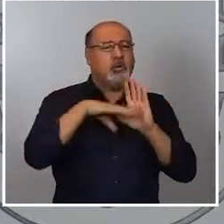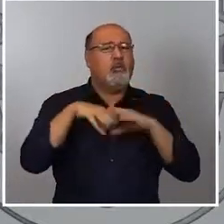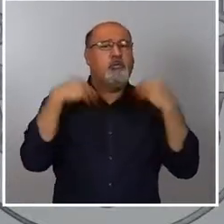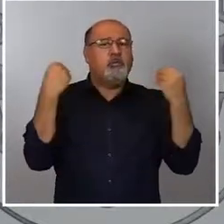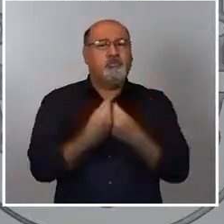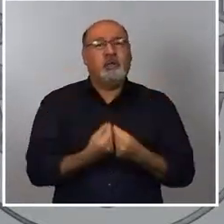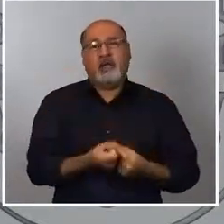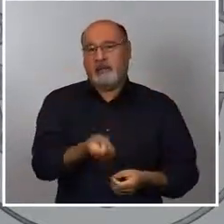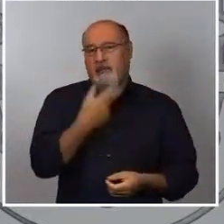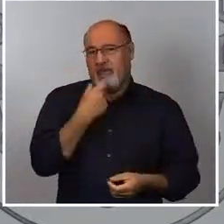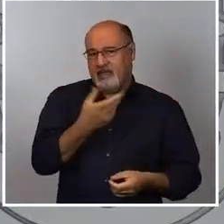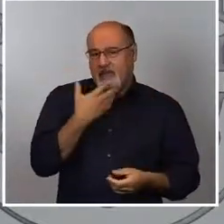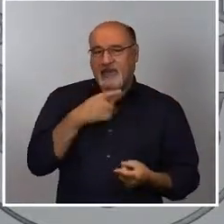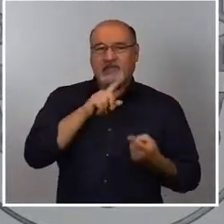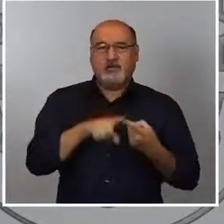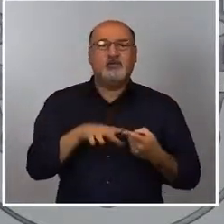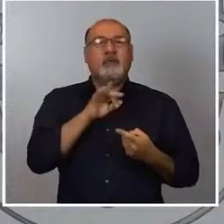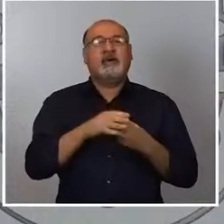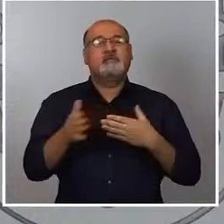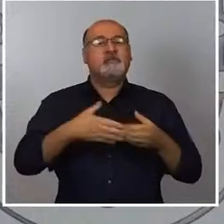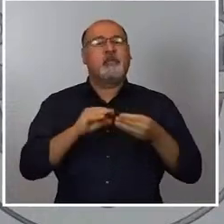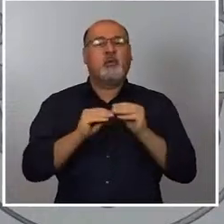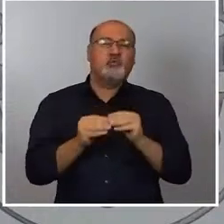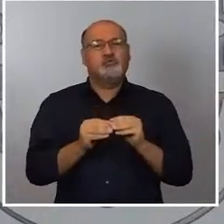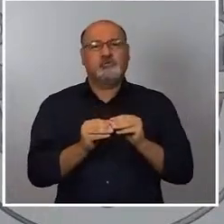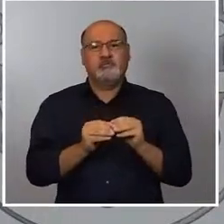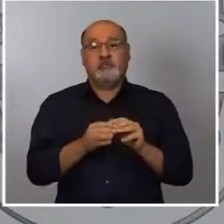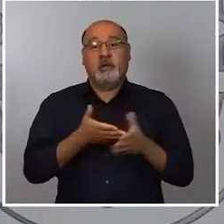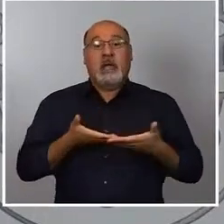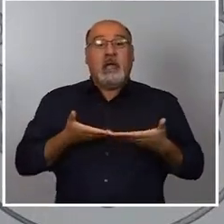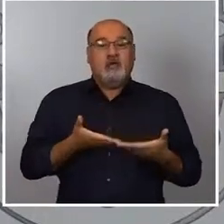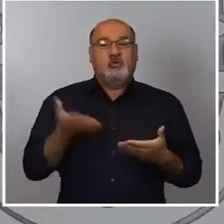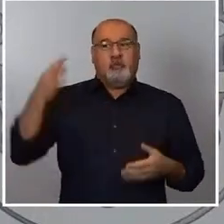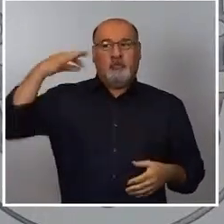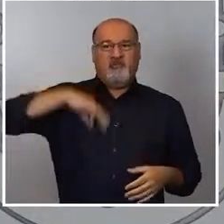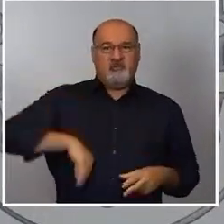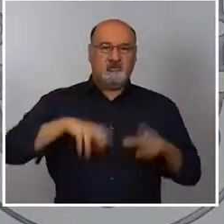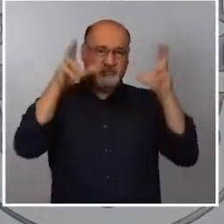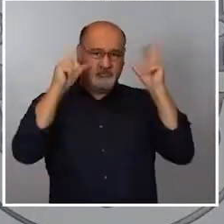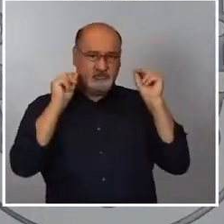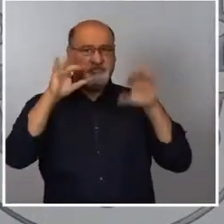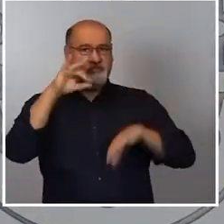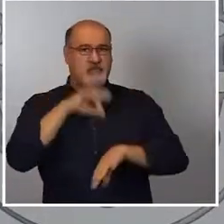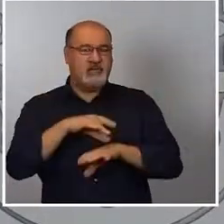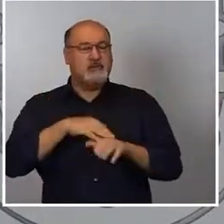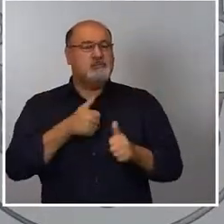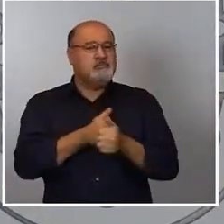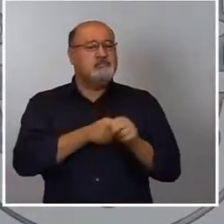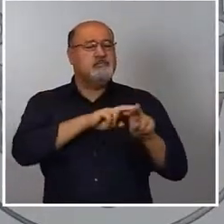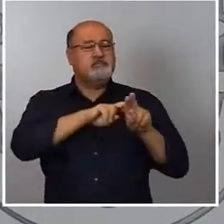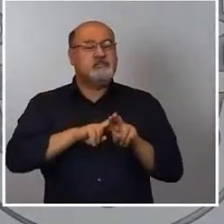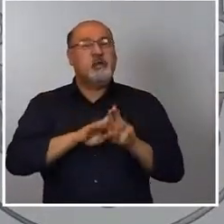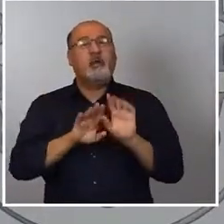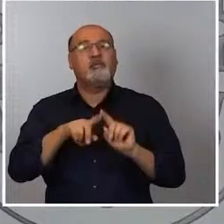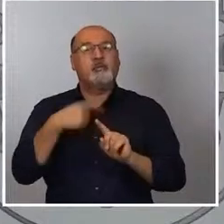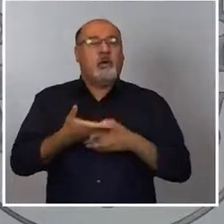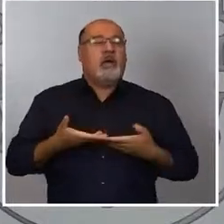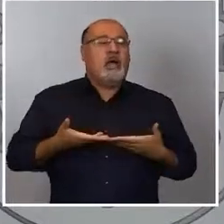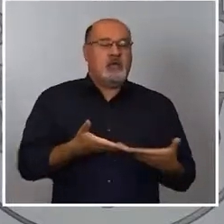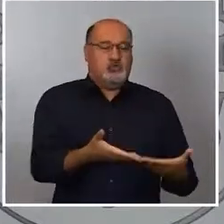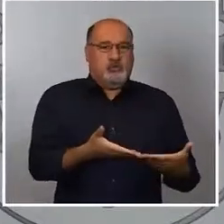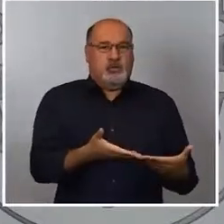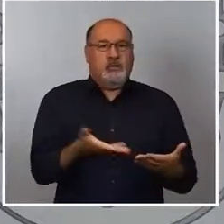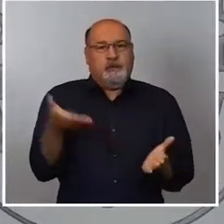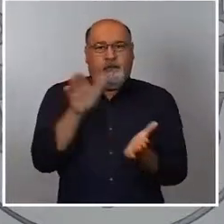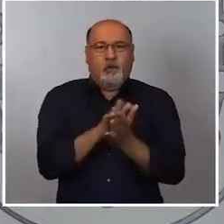administrar y su manejo ayuden a los profesionales sanitarios y el equipo asistencial que va a realizar esta prestación de